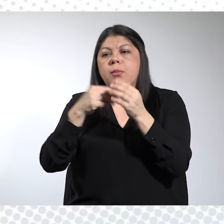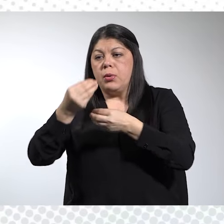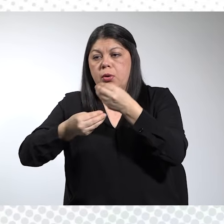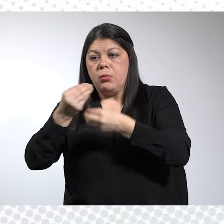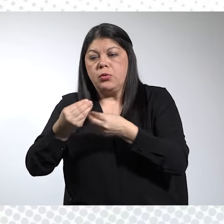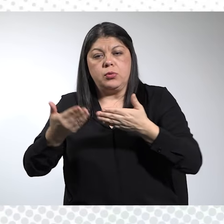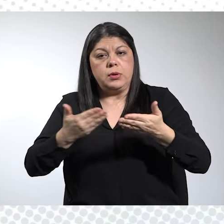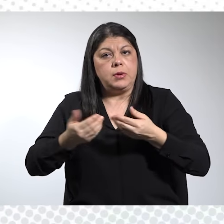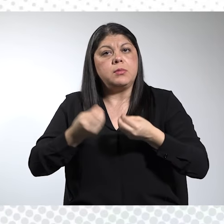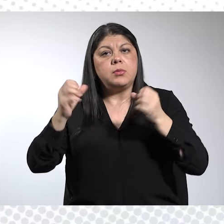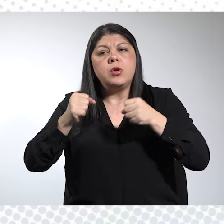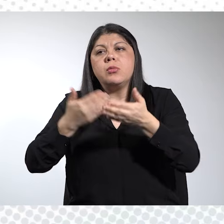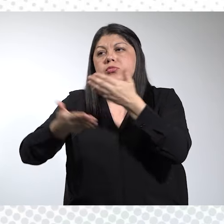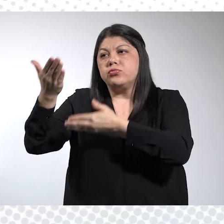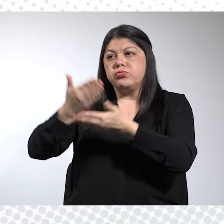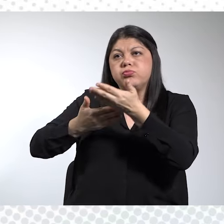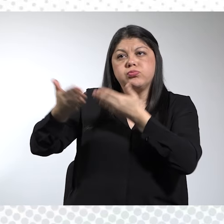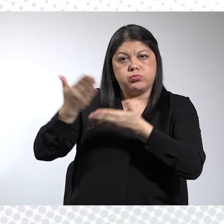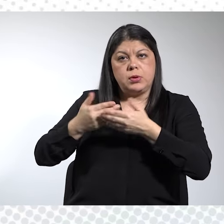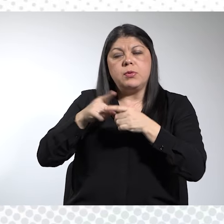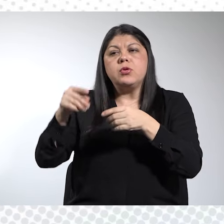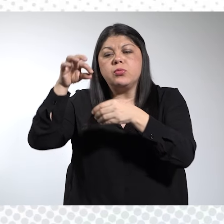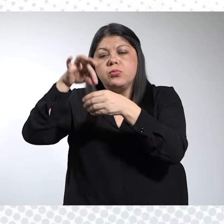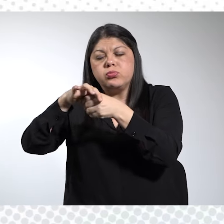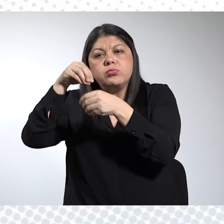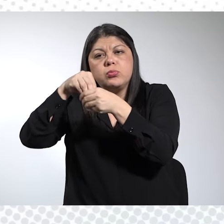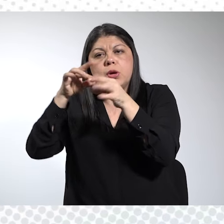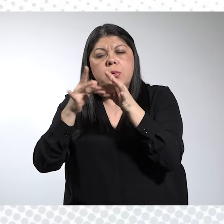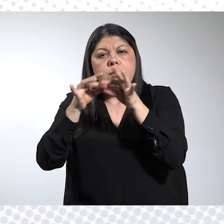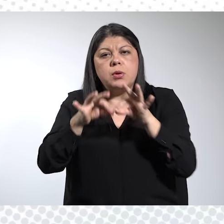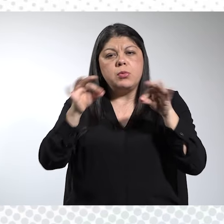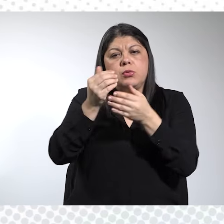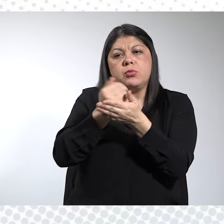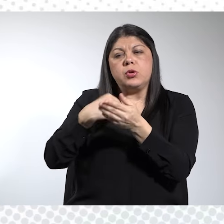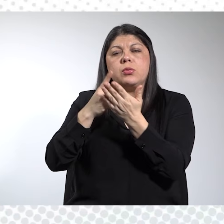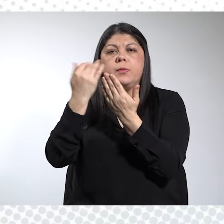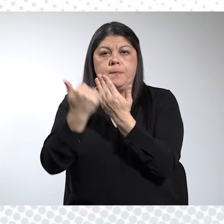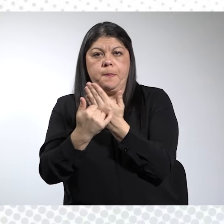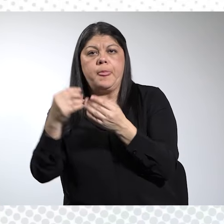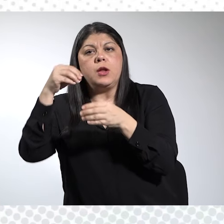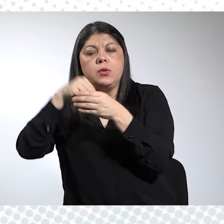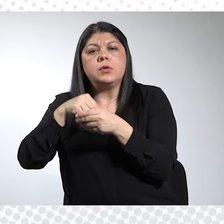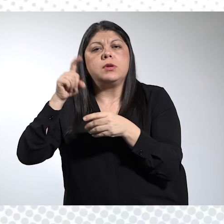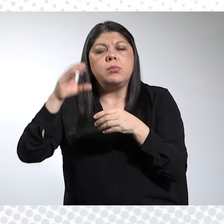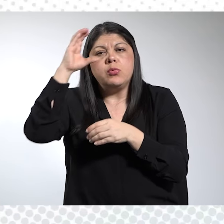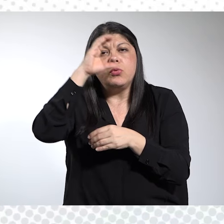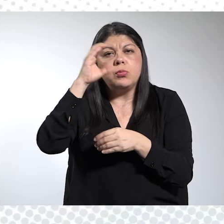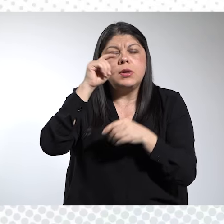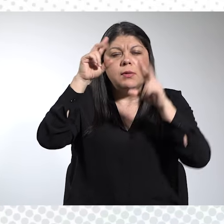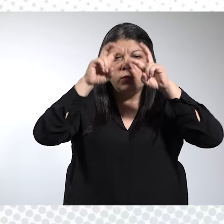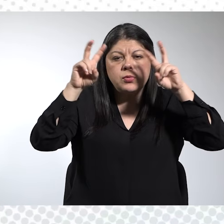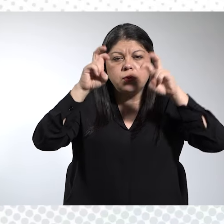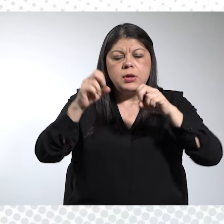productos y bienes y servicios que exportamos e importamos, pero ellos son parte esencial de nuestro proyecto de inversión y estos fondos hay que buscarlos,